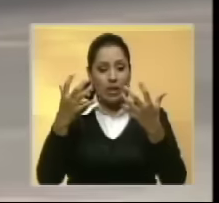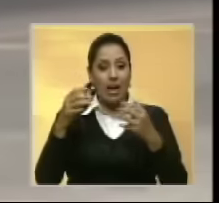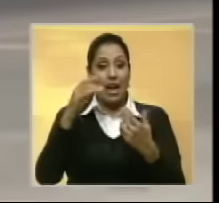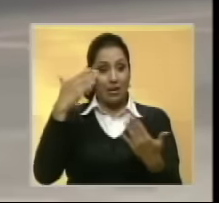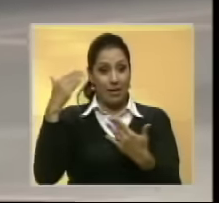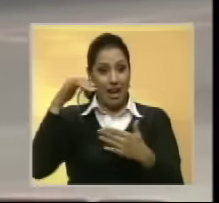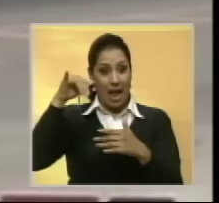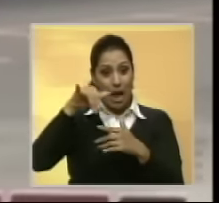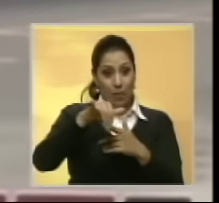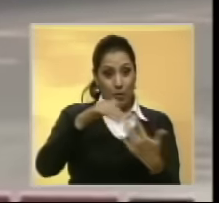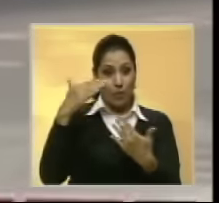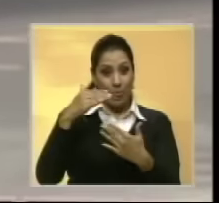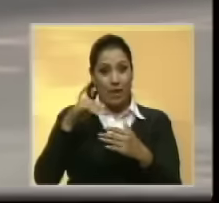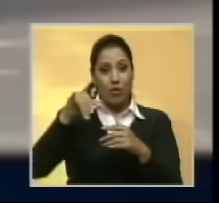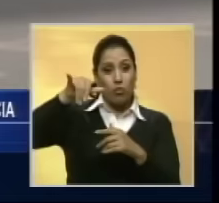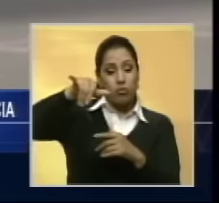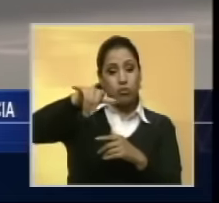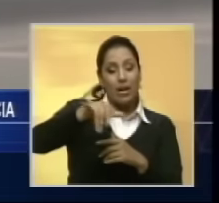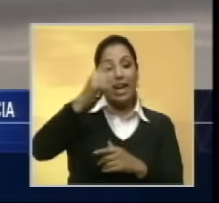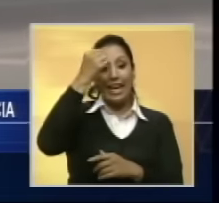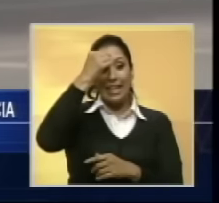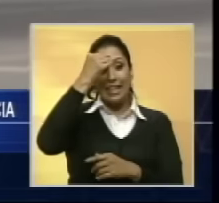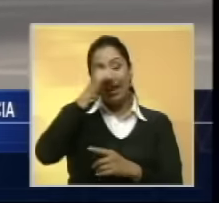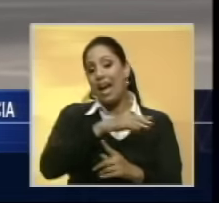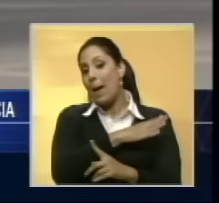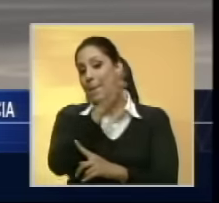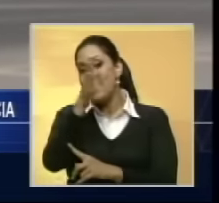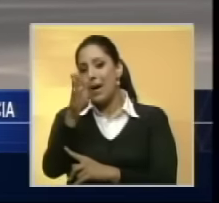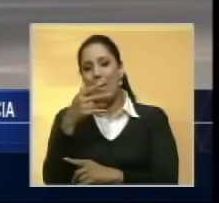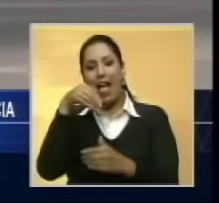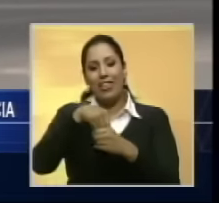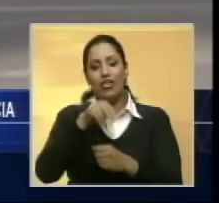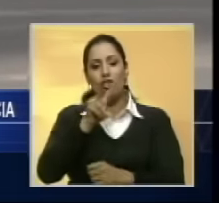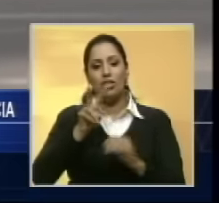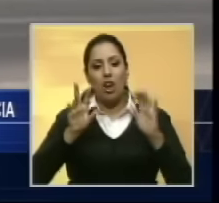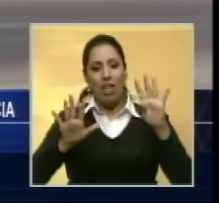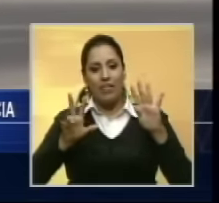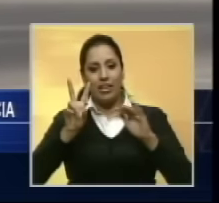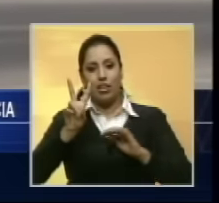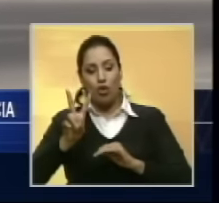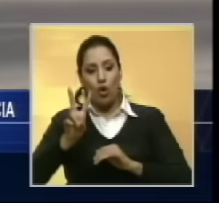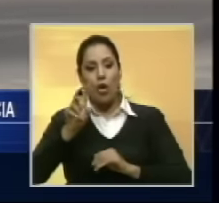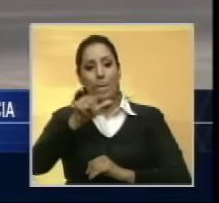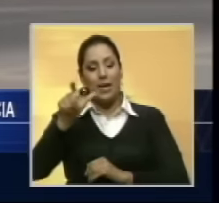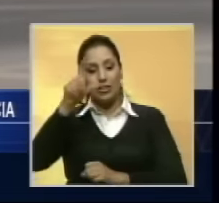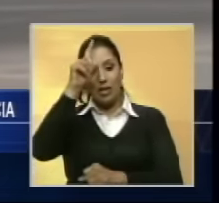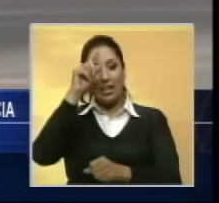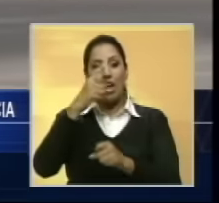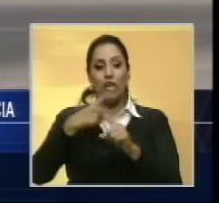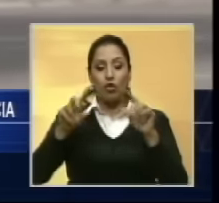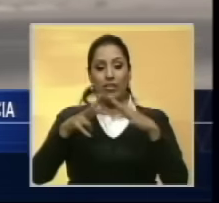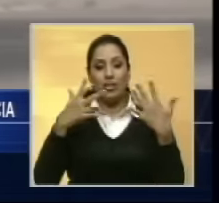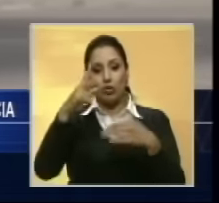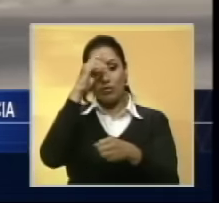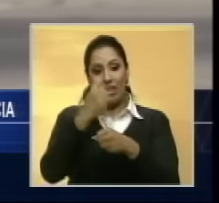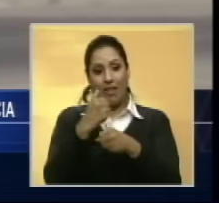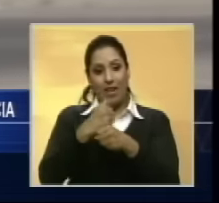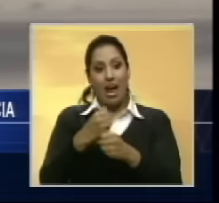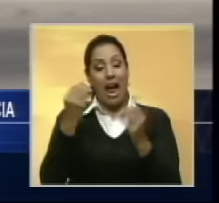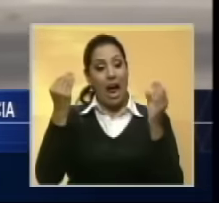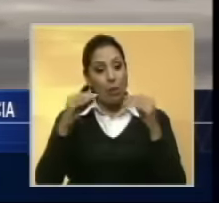Boeing 777 despegó desde la India y trasladaba a 298 pasajeros y 18 tripulantes. El